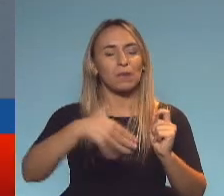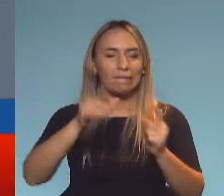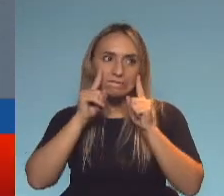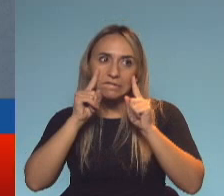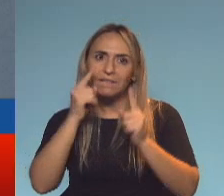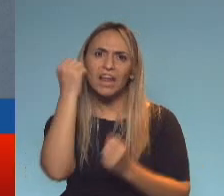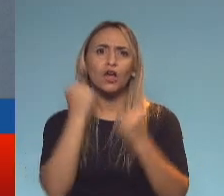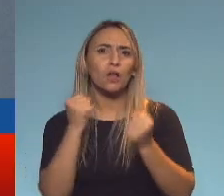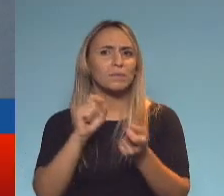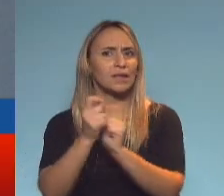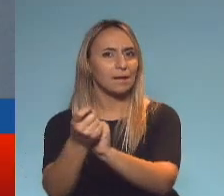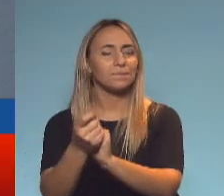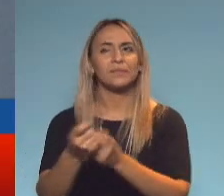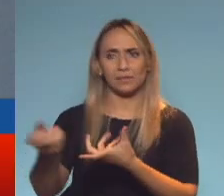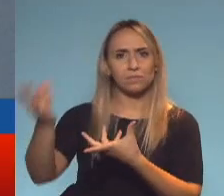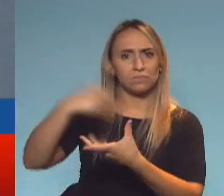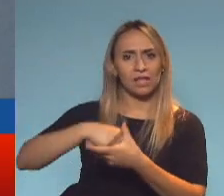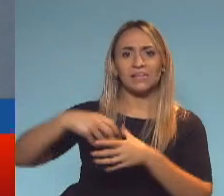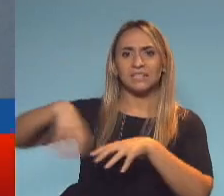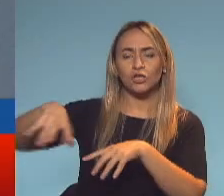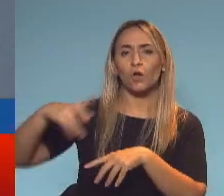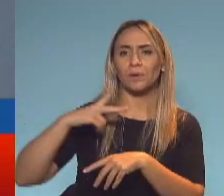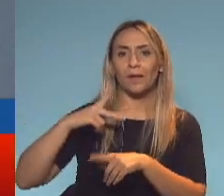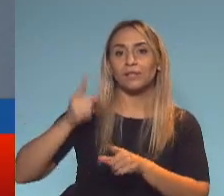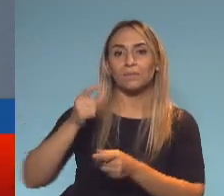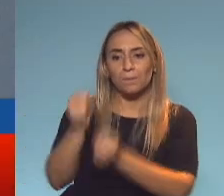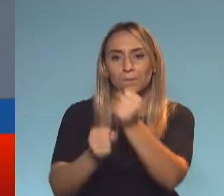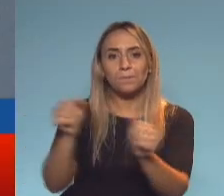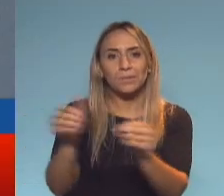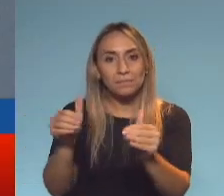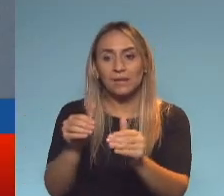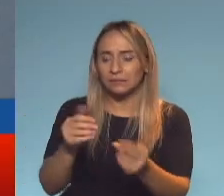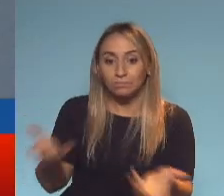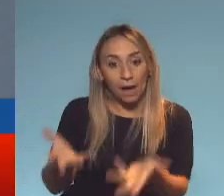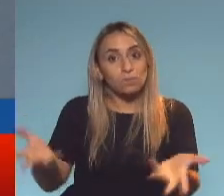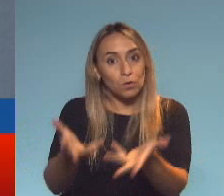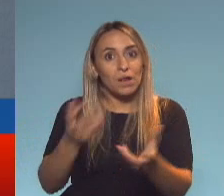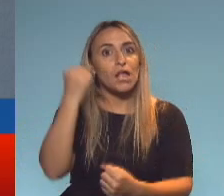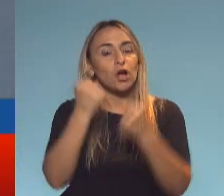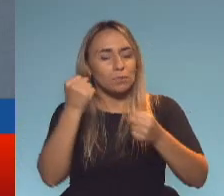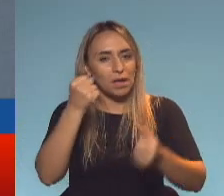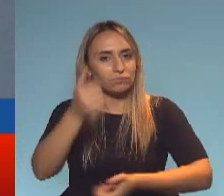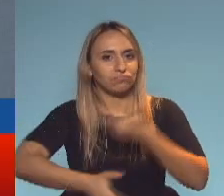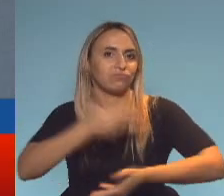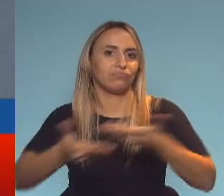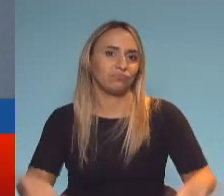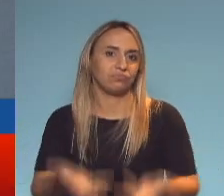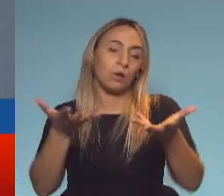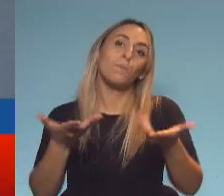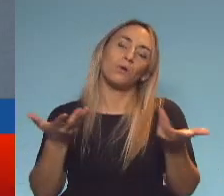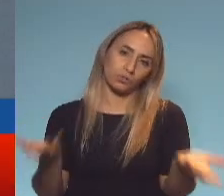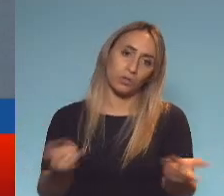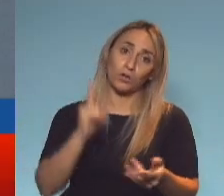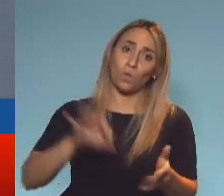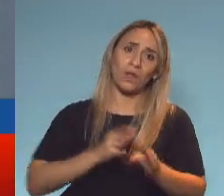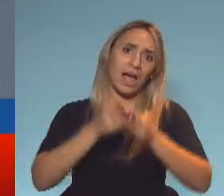sectores privados y a la producción y a las pymes para que empiecen a reactivar la economía cubana, que por supuesto, después de un año de